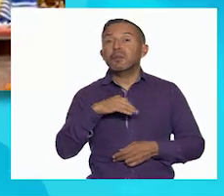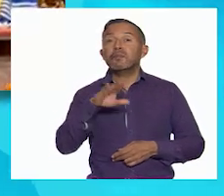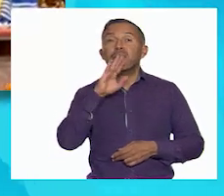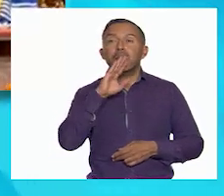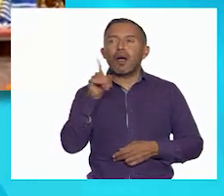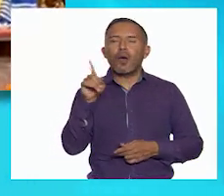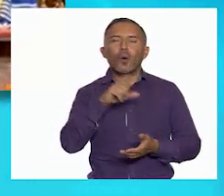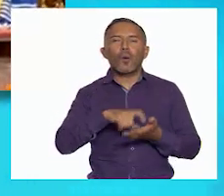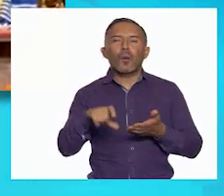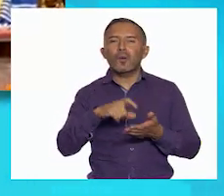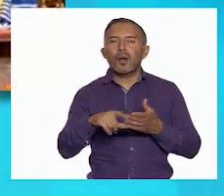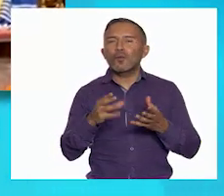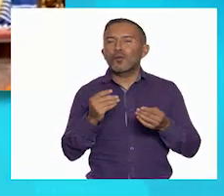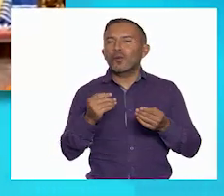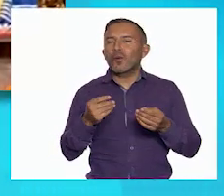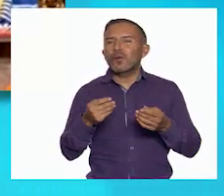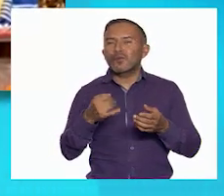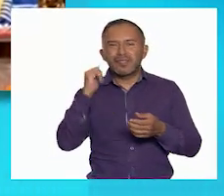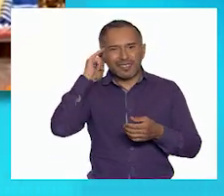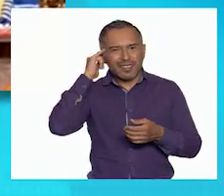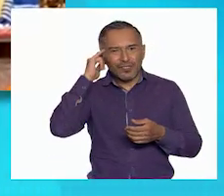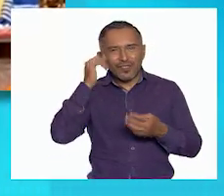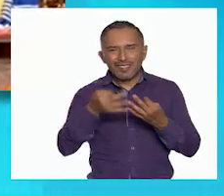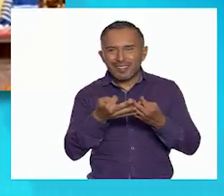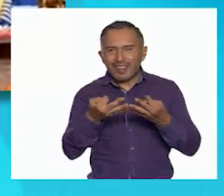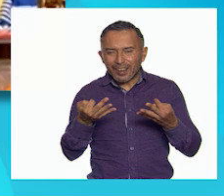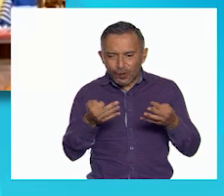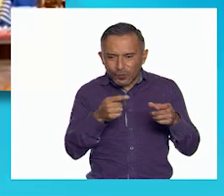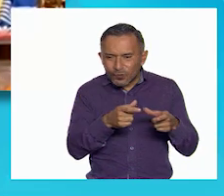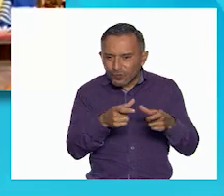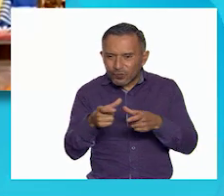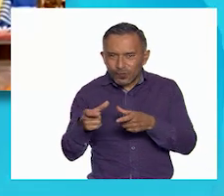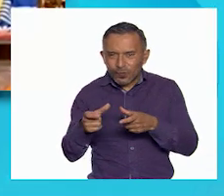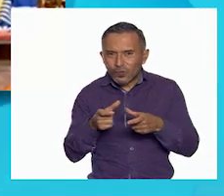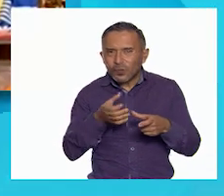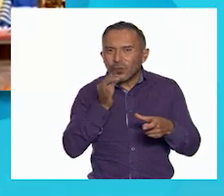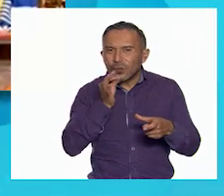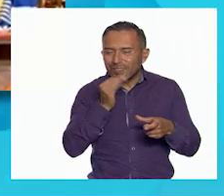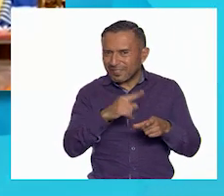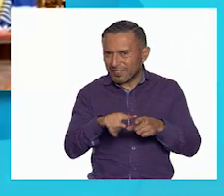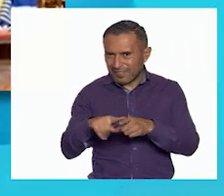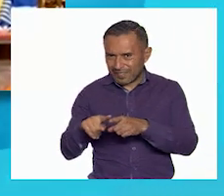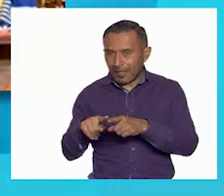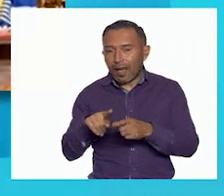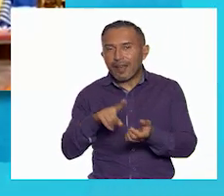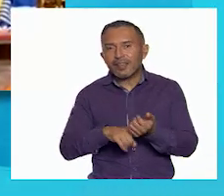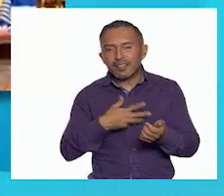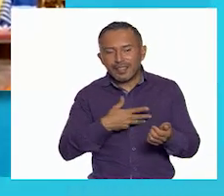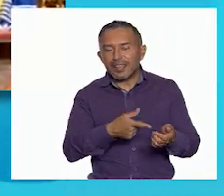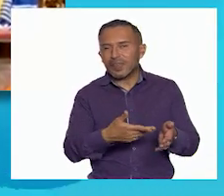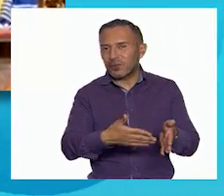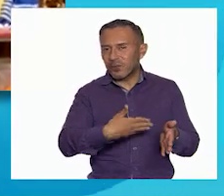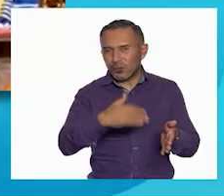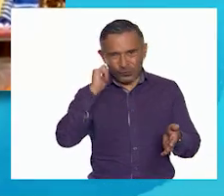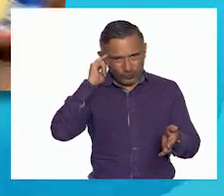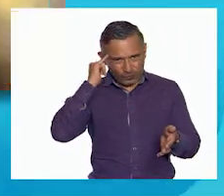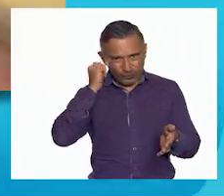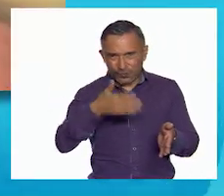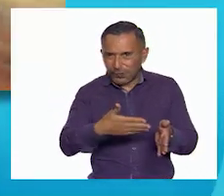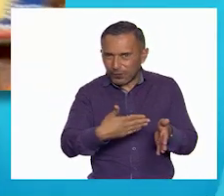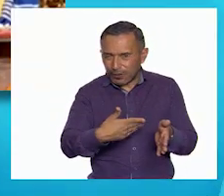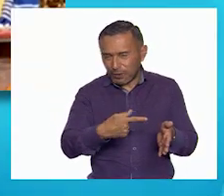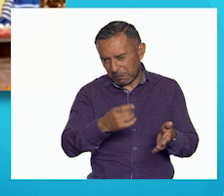muchos trastecitos de barro y entre los trastecitos de barro venía un brasero, anafre, como lo